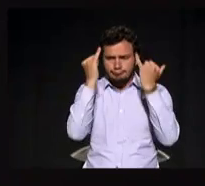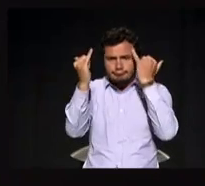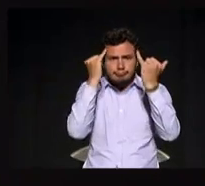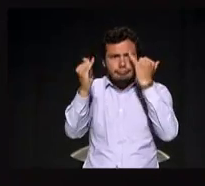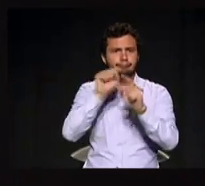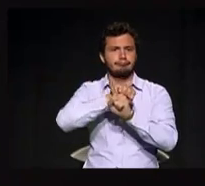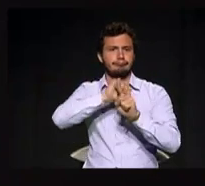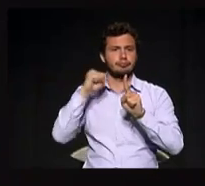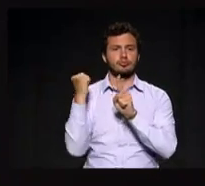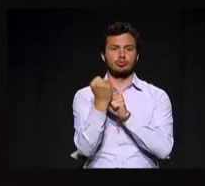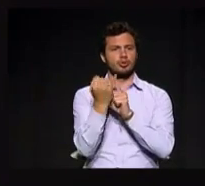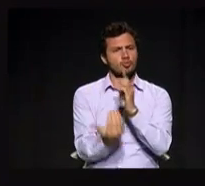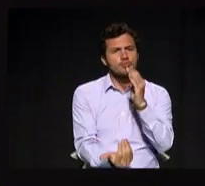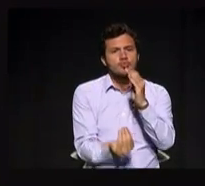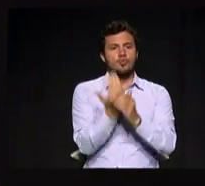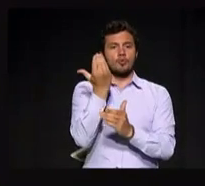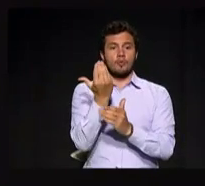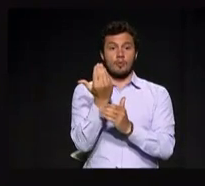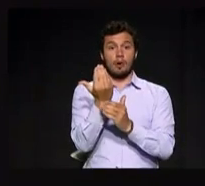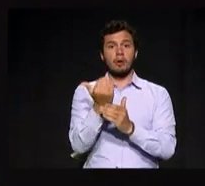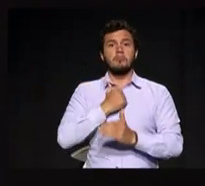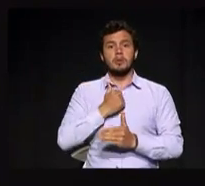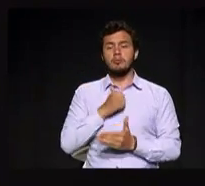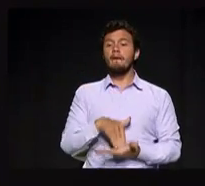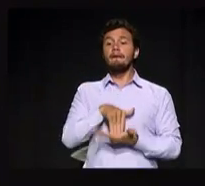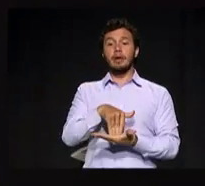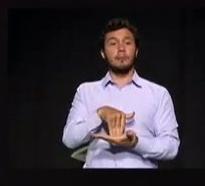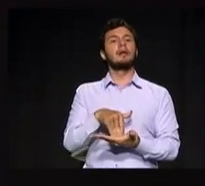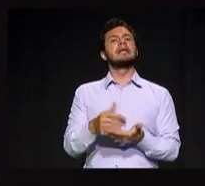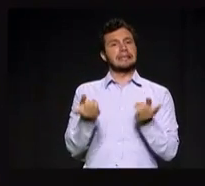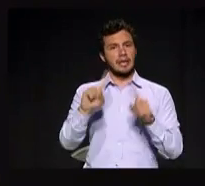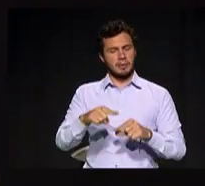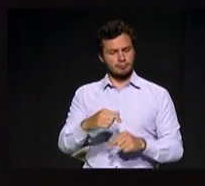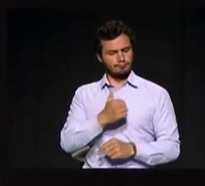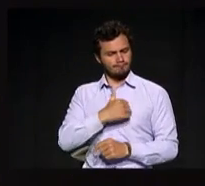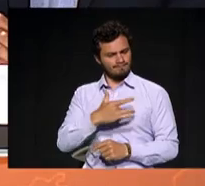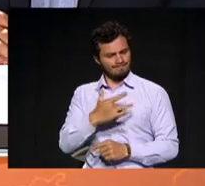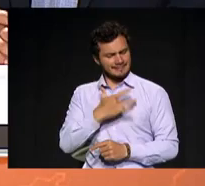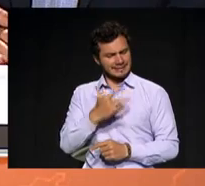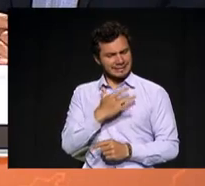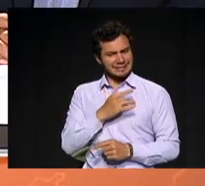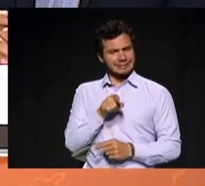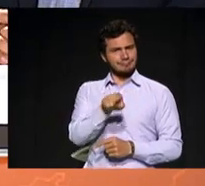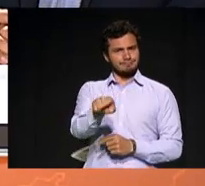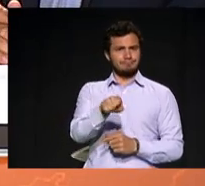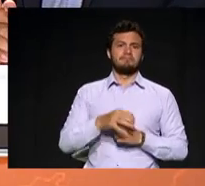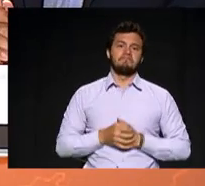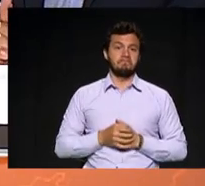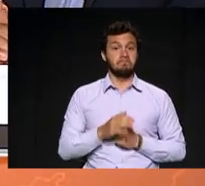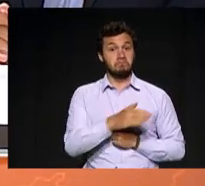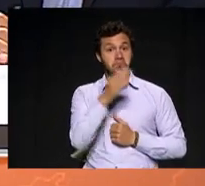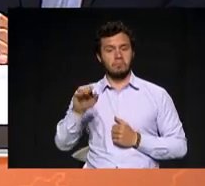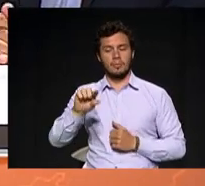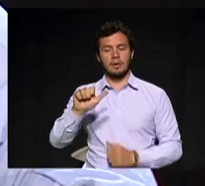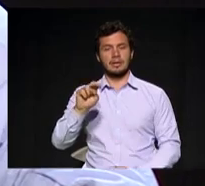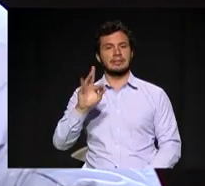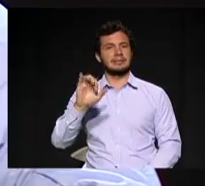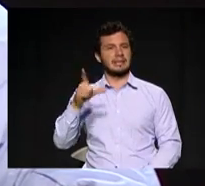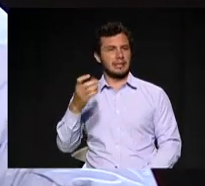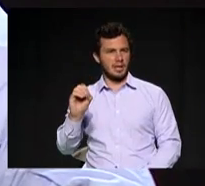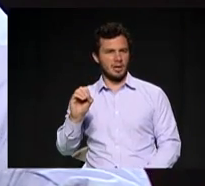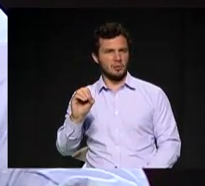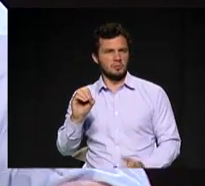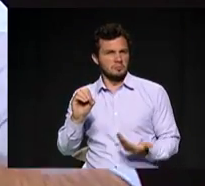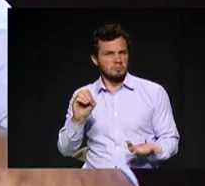nosotros no nos podemos quedar únicamente con la mano firme tenemos que ser el corazón grande santiago gómez barrera que va a hacer usted pero buenas